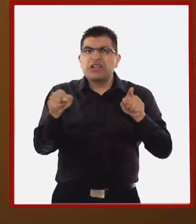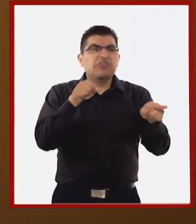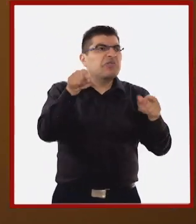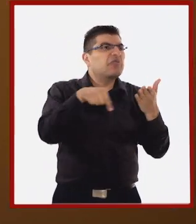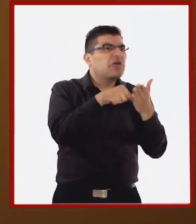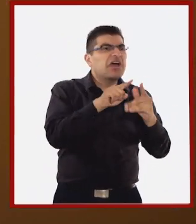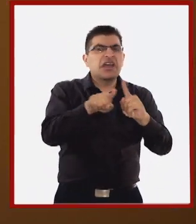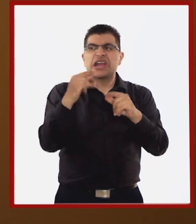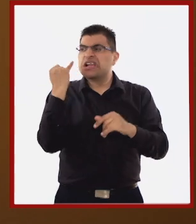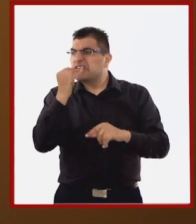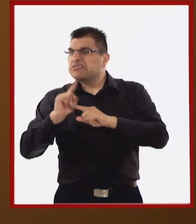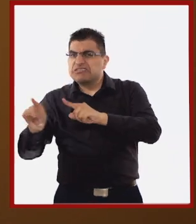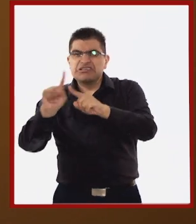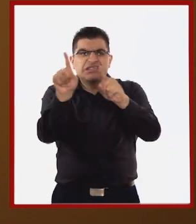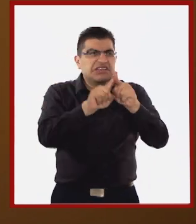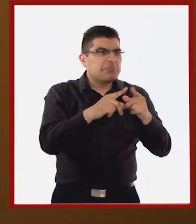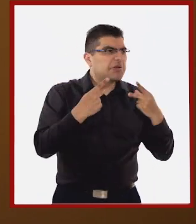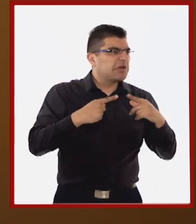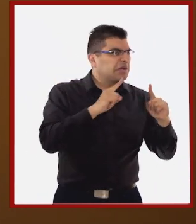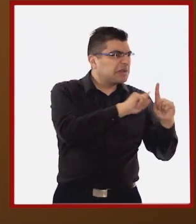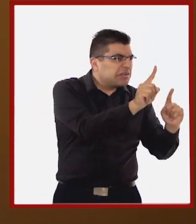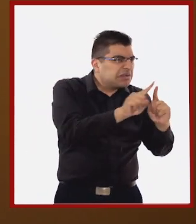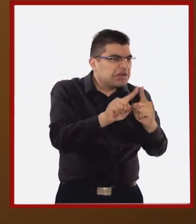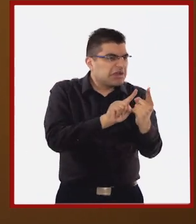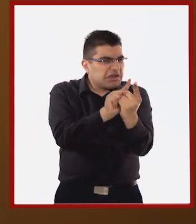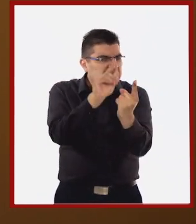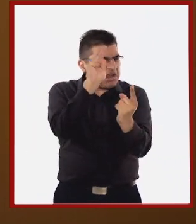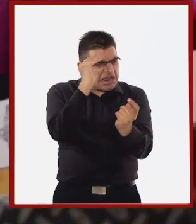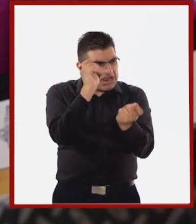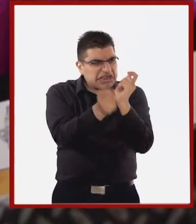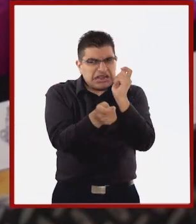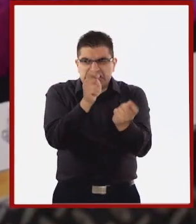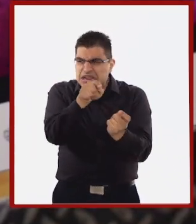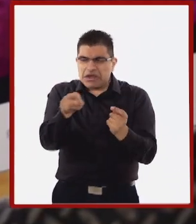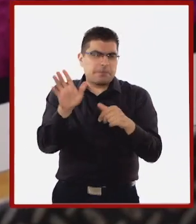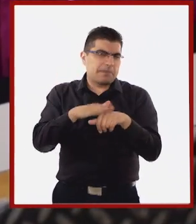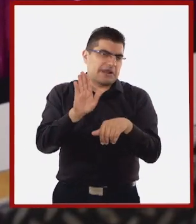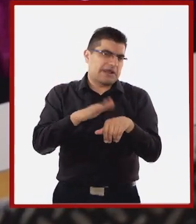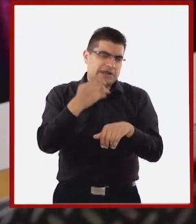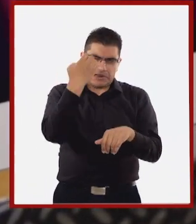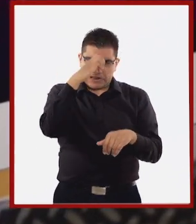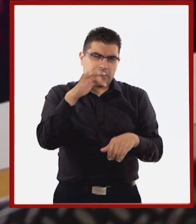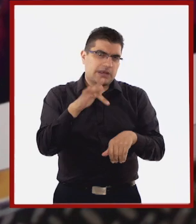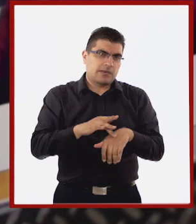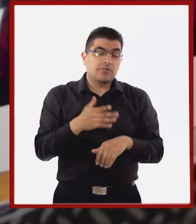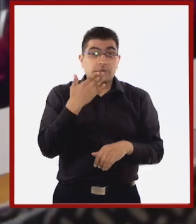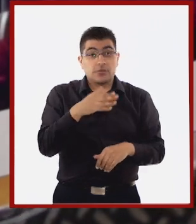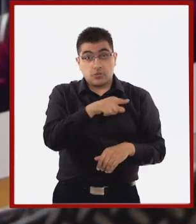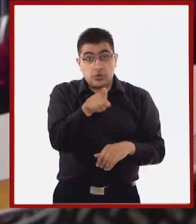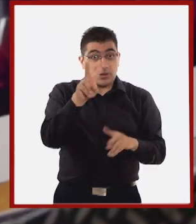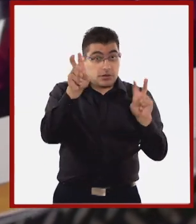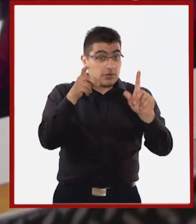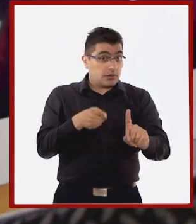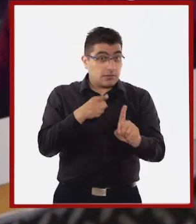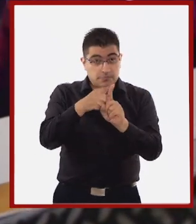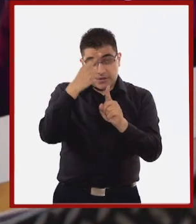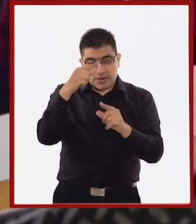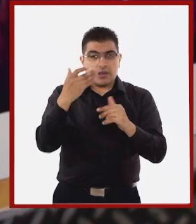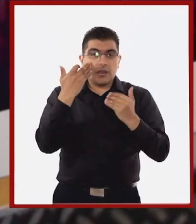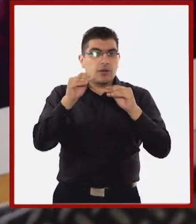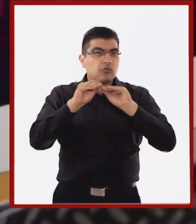conocer nuevas lenguas, de conocer nuevos personajes y nuevas experiencias, ¿no? Y tenemos además el reto de llevar este tema al campo de las